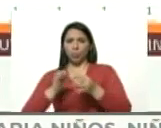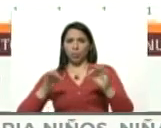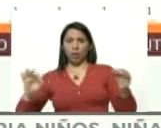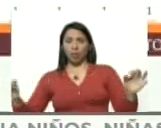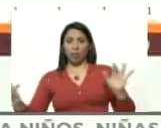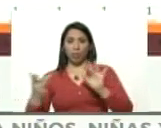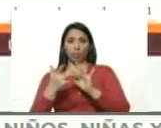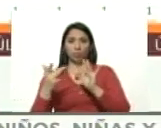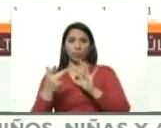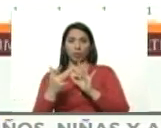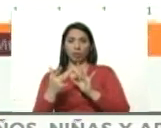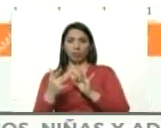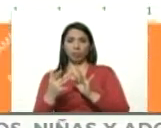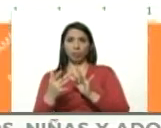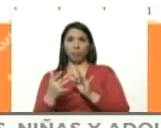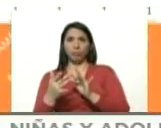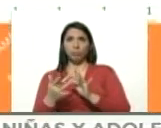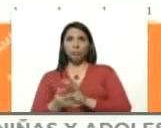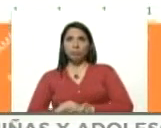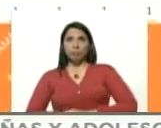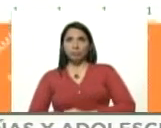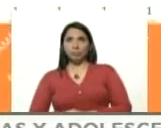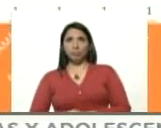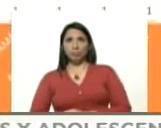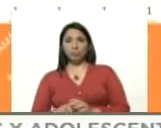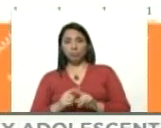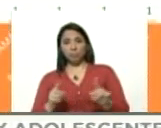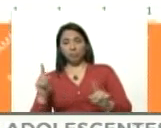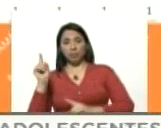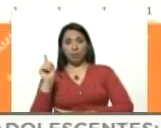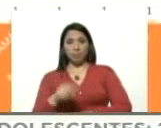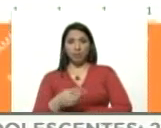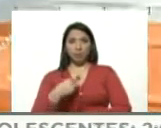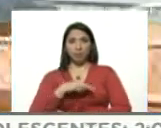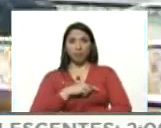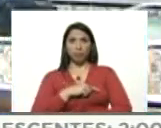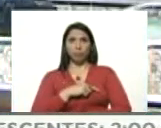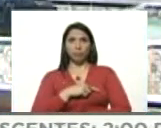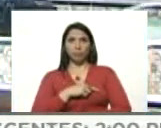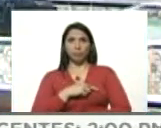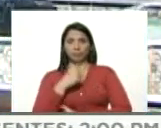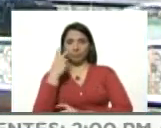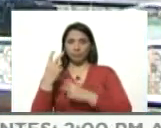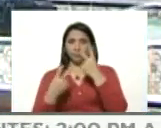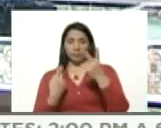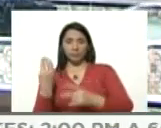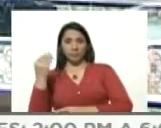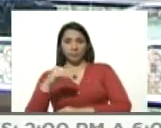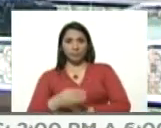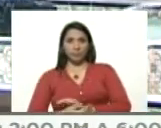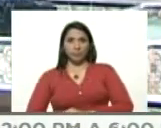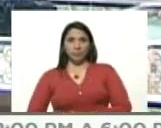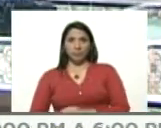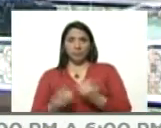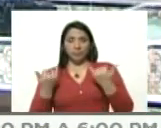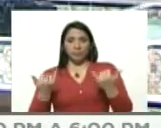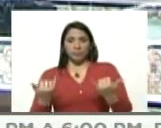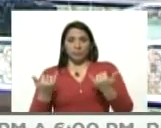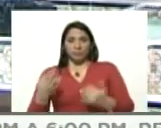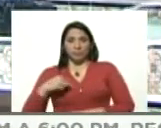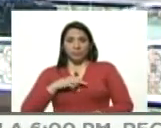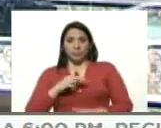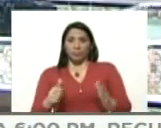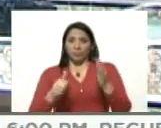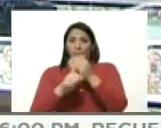contacto, directos e indirectos, pero también hemos ido mucho más allá. En este momento nos